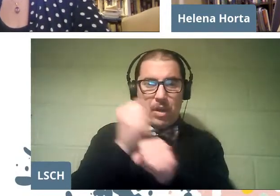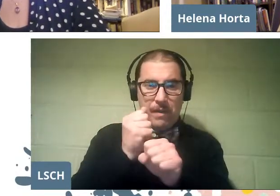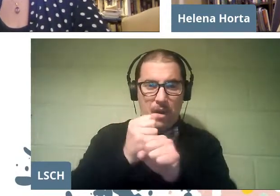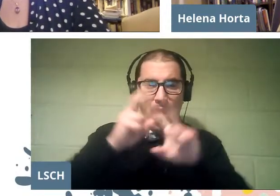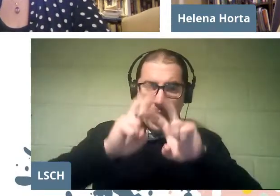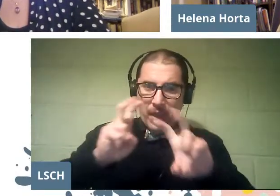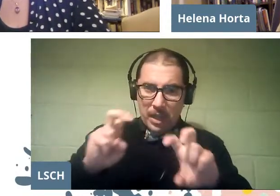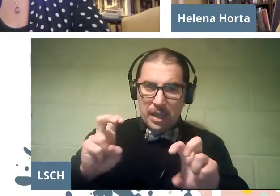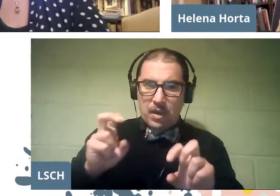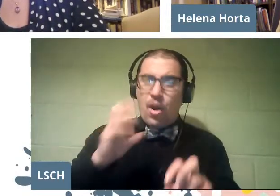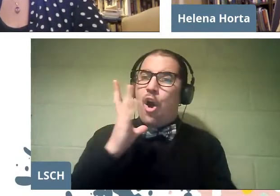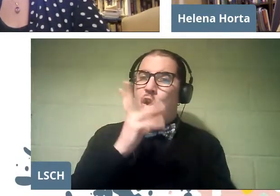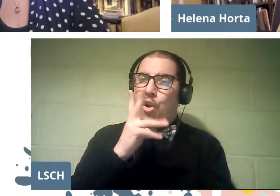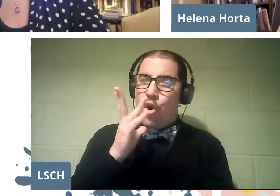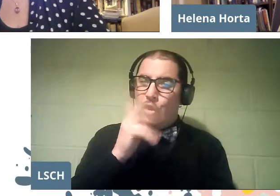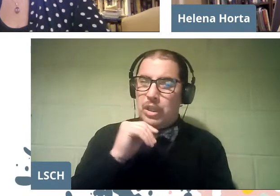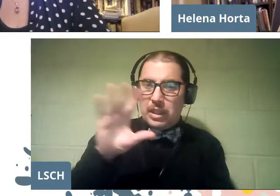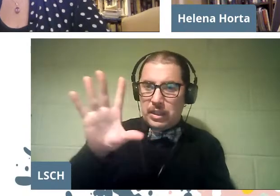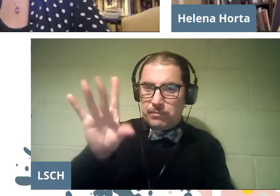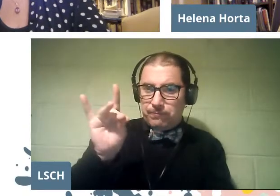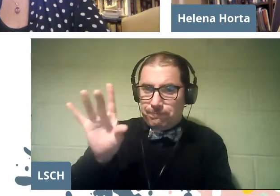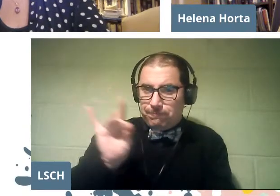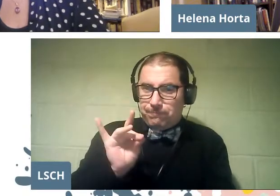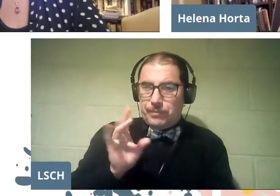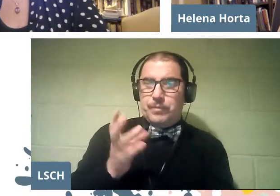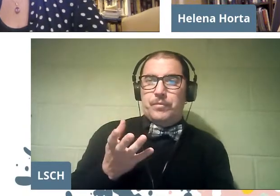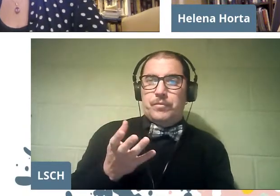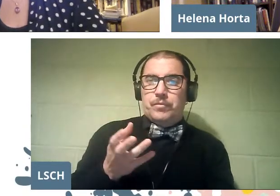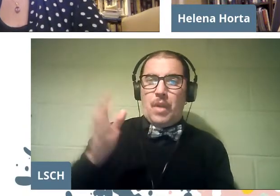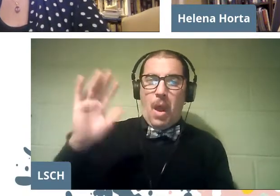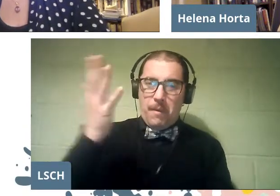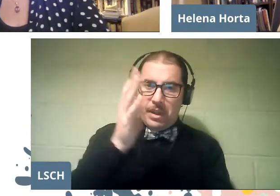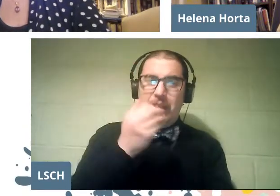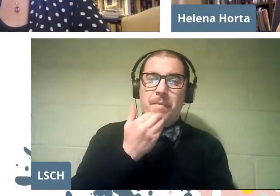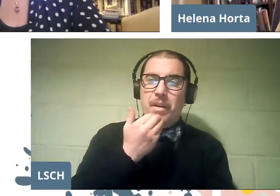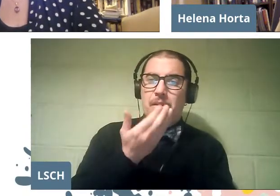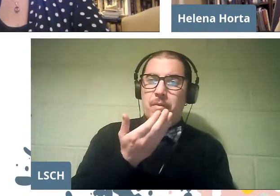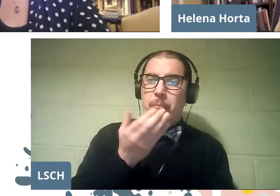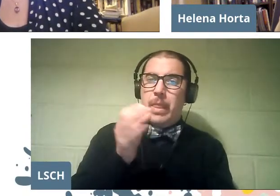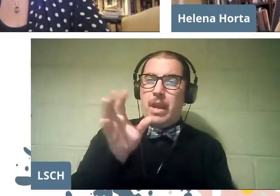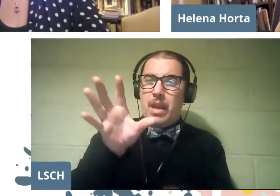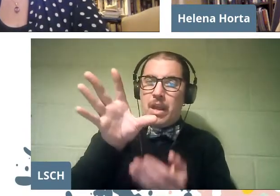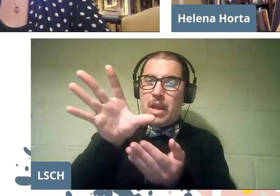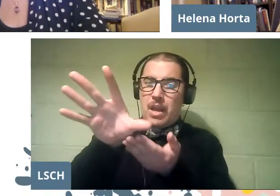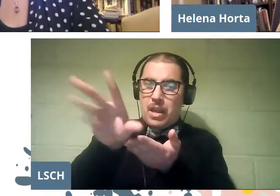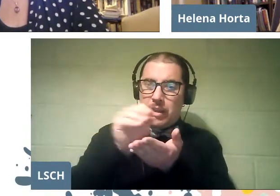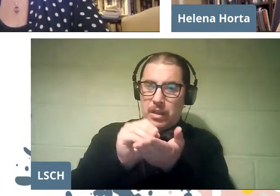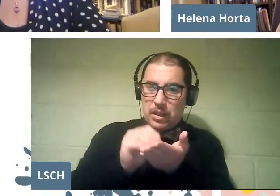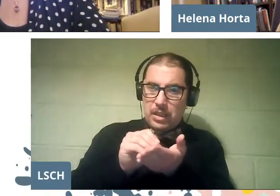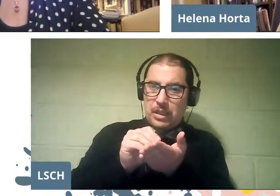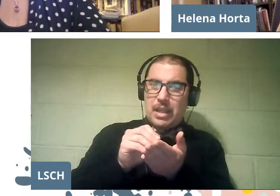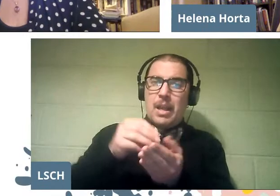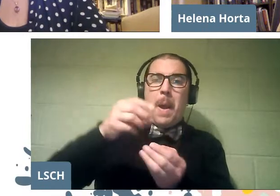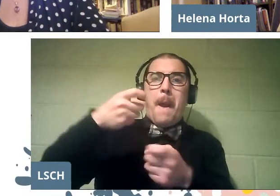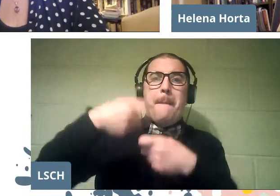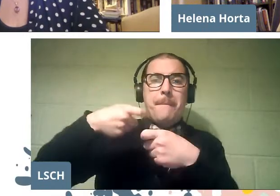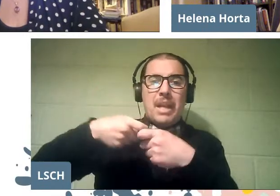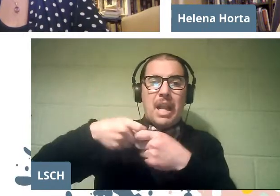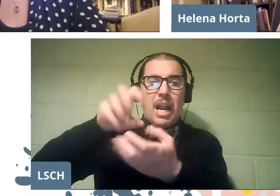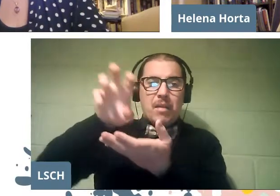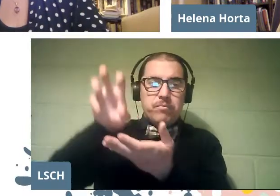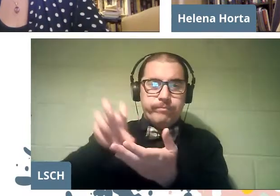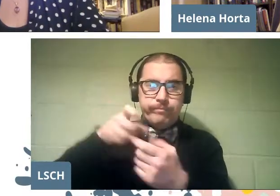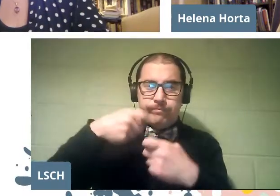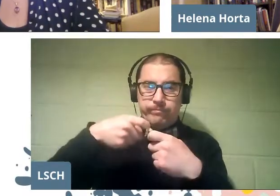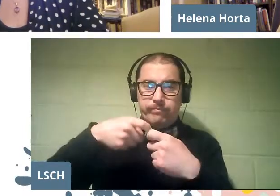rescatar precisamente tintes vegetales, pero también tintes minerales,